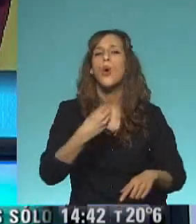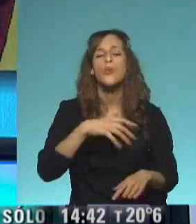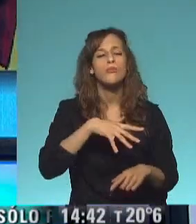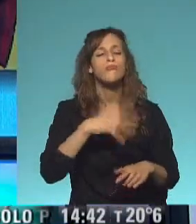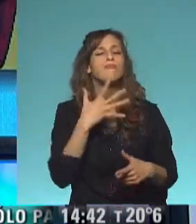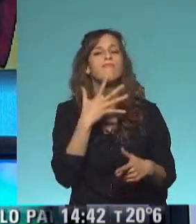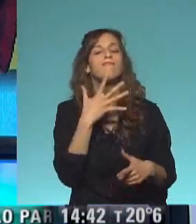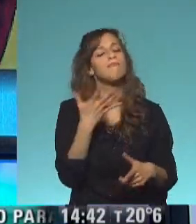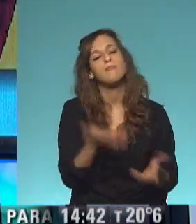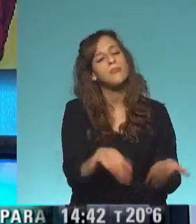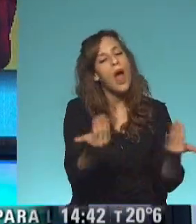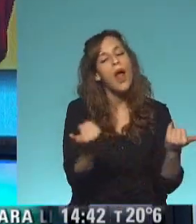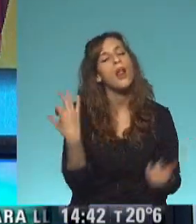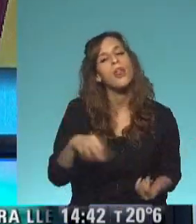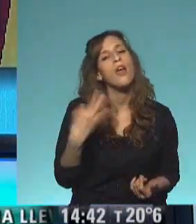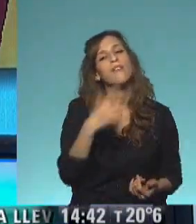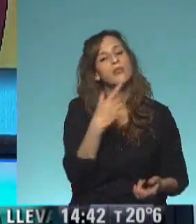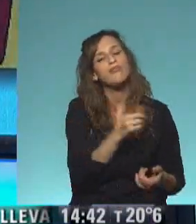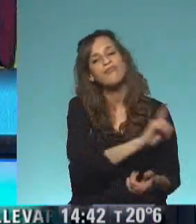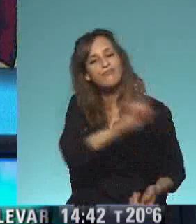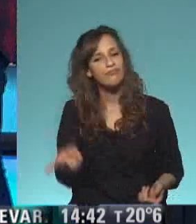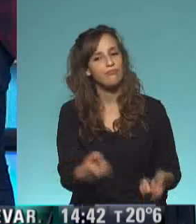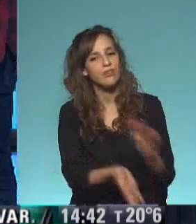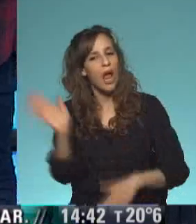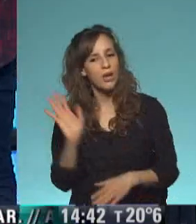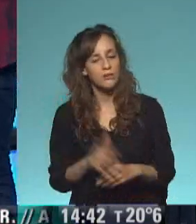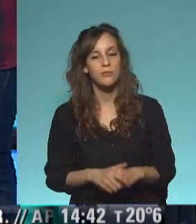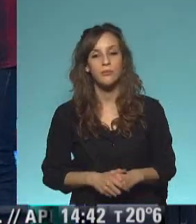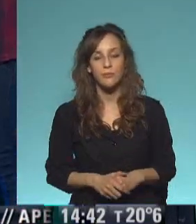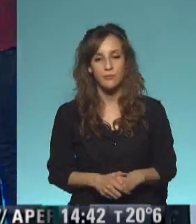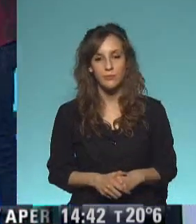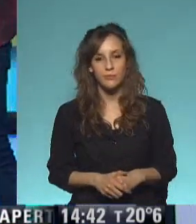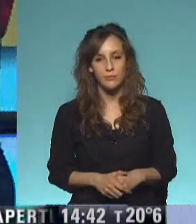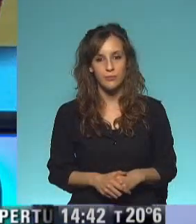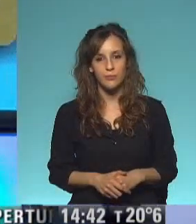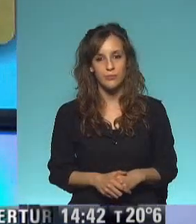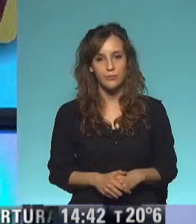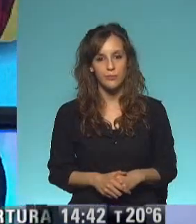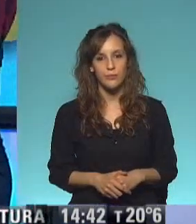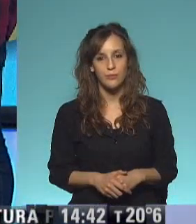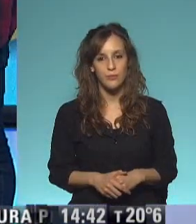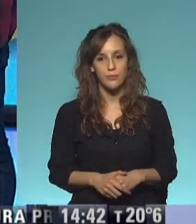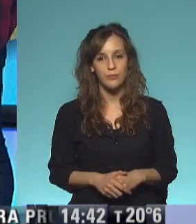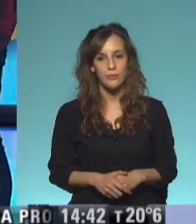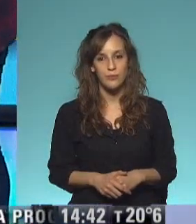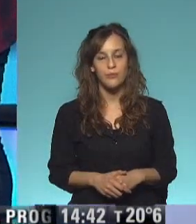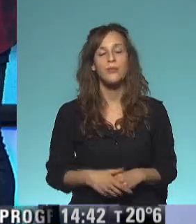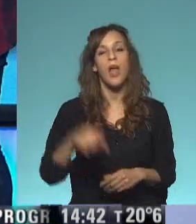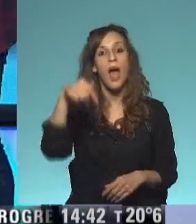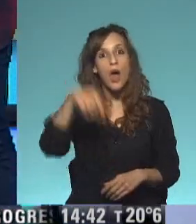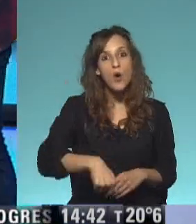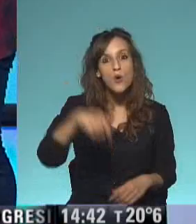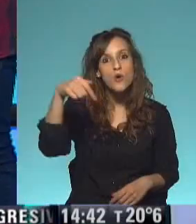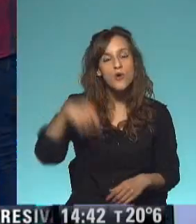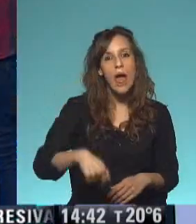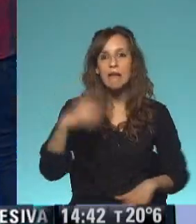ahí, chivita, chivita, sal de ahí de ese lugar. Hay que buscar al lobo para